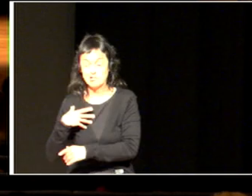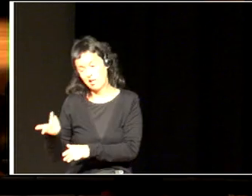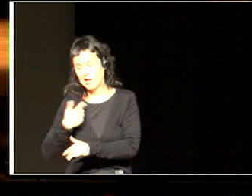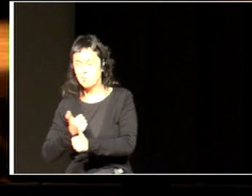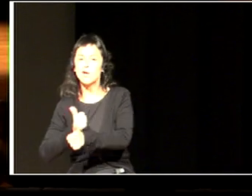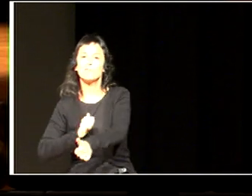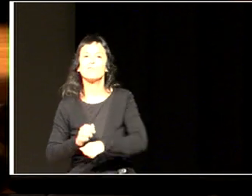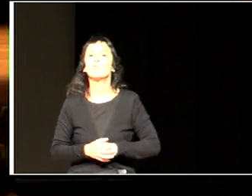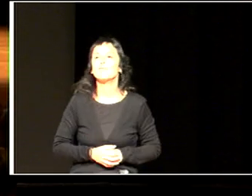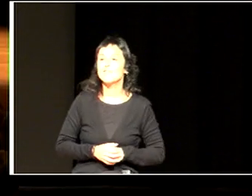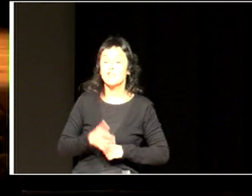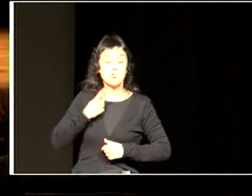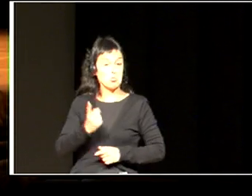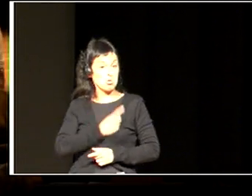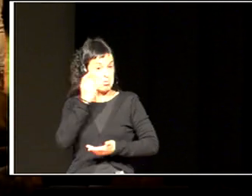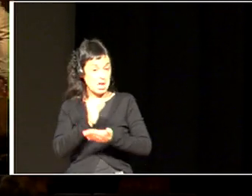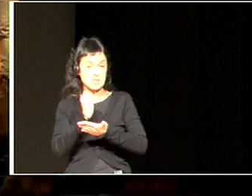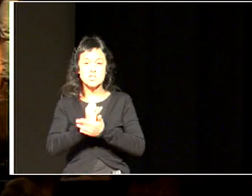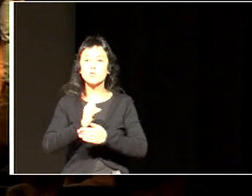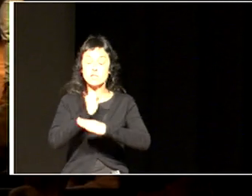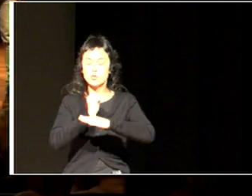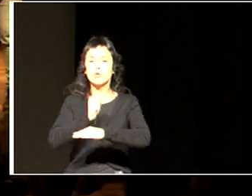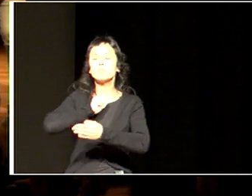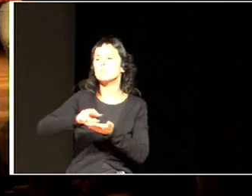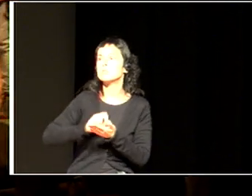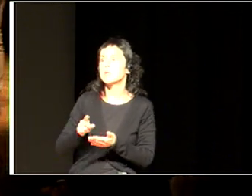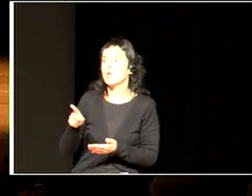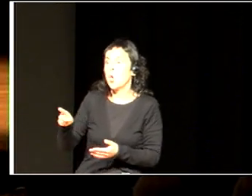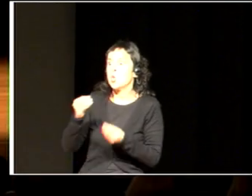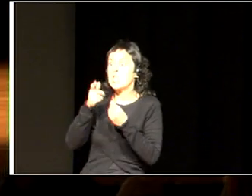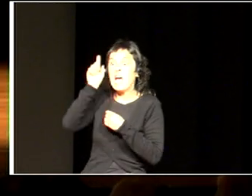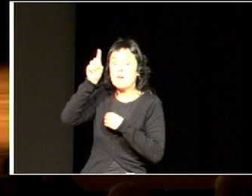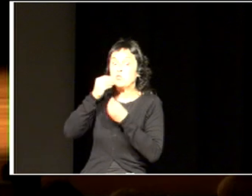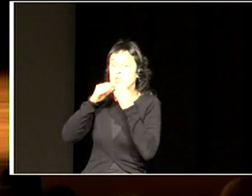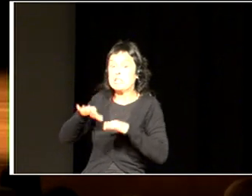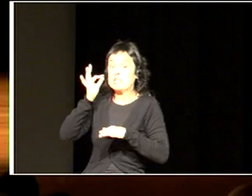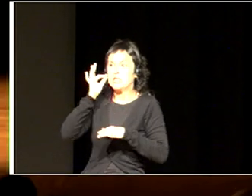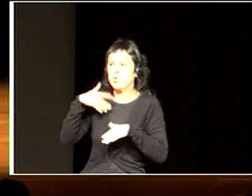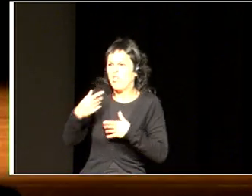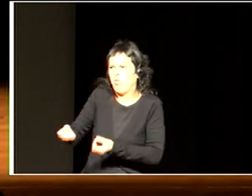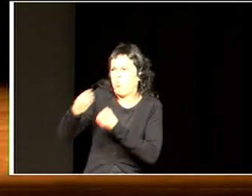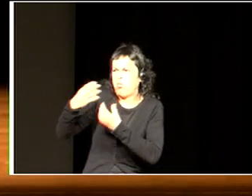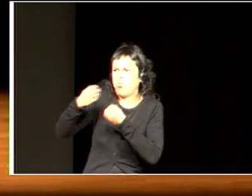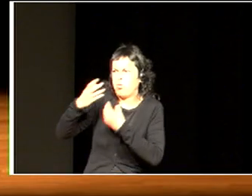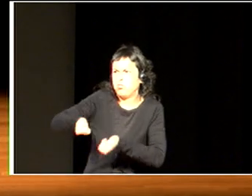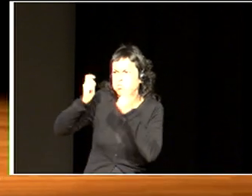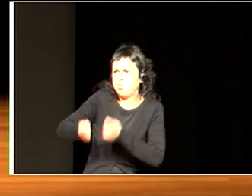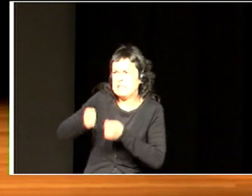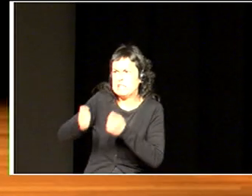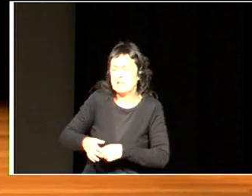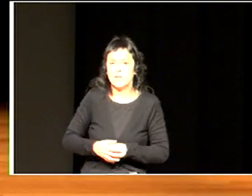ellos entonces yo un día iba por el instituto y vistió amaría la historia de unas chapas que